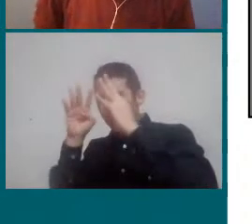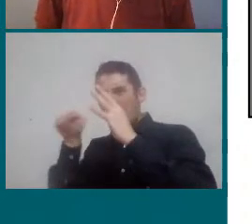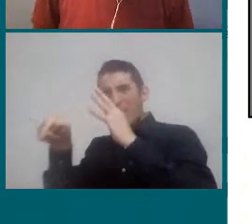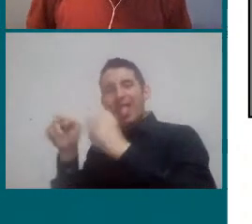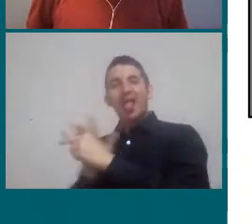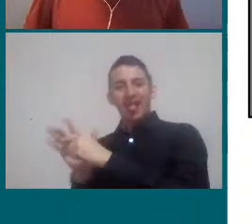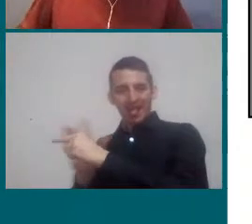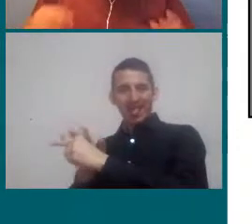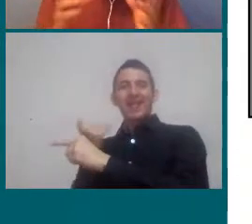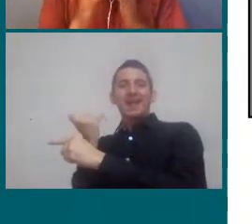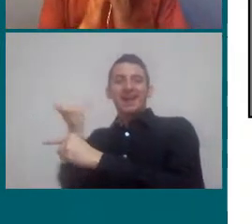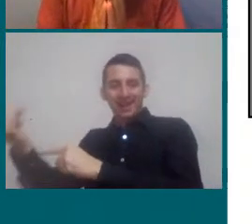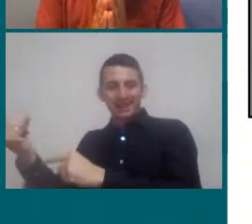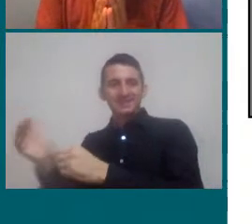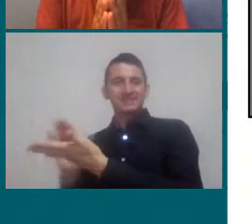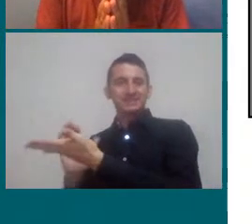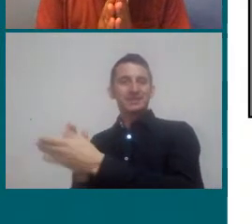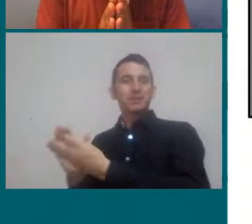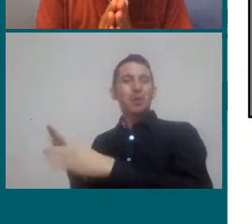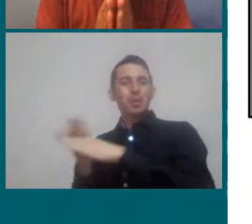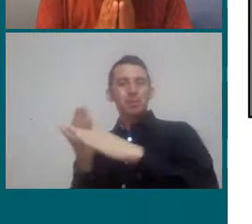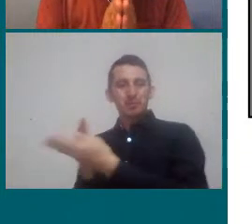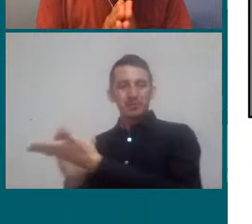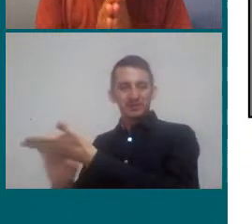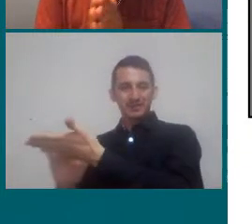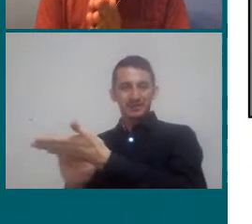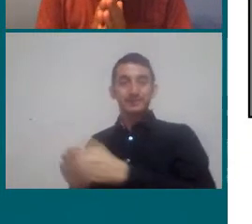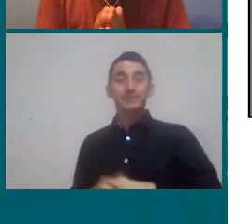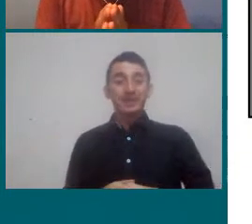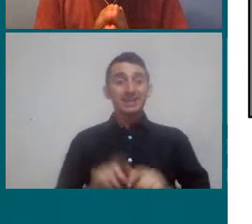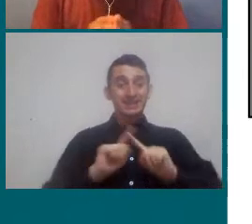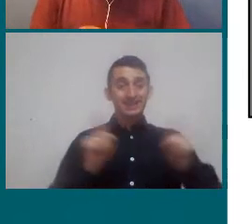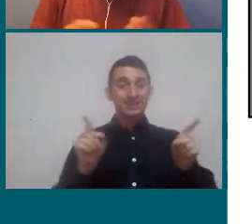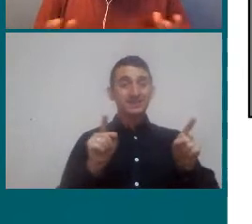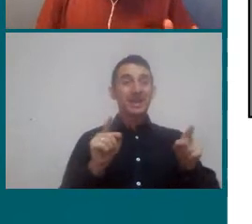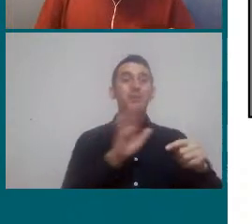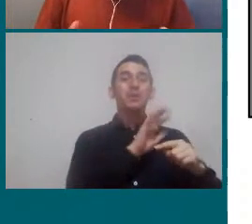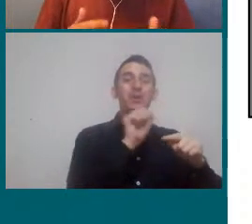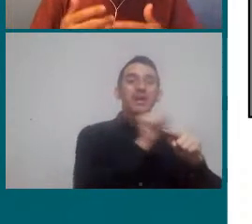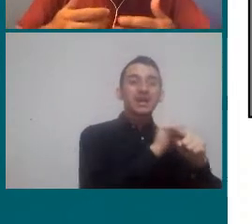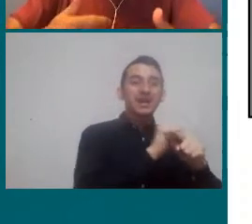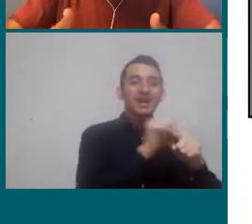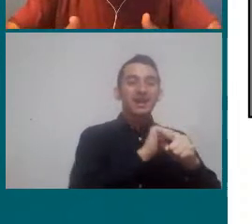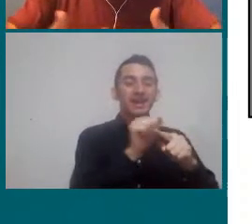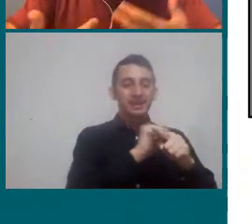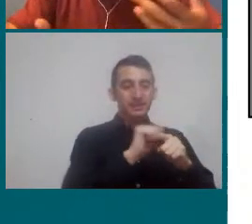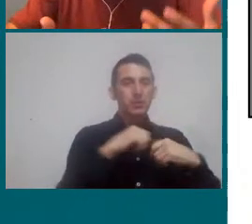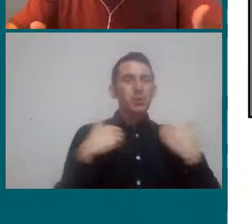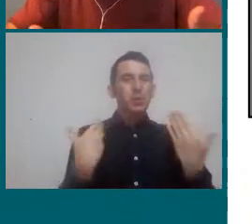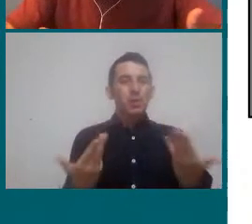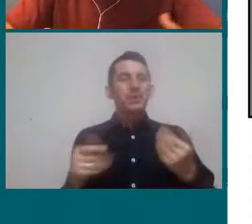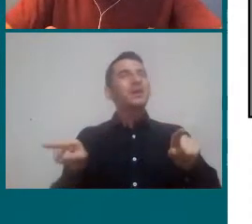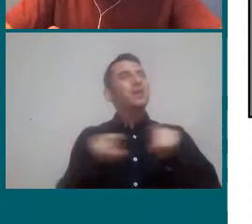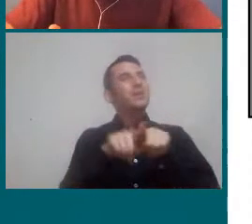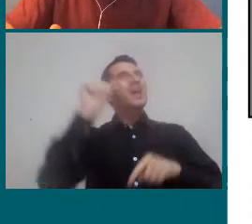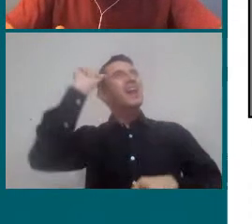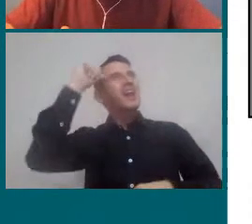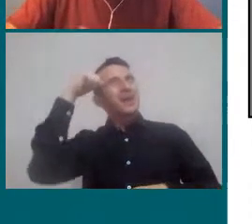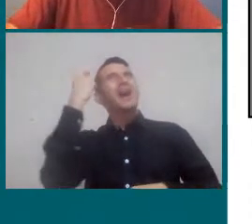que los ejercicios, esto que yo os he hablado de esta diferenciación de ejercicio, actividad y tarea, los ejercicios serían algo así como recordar,